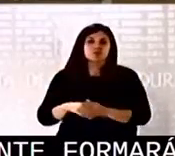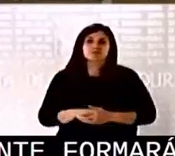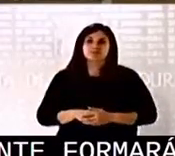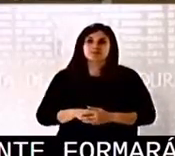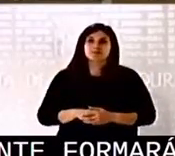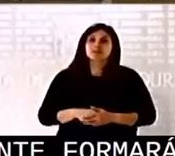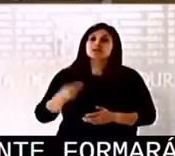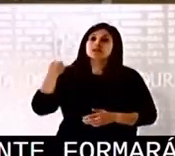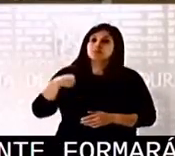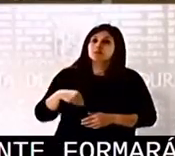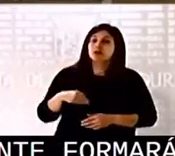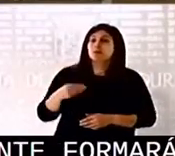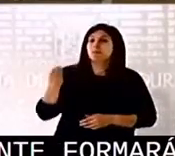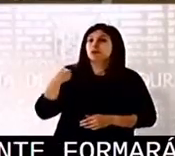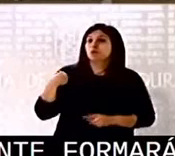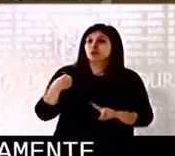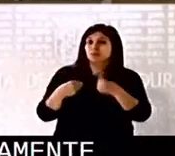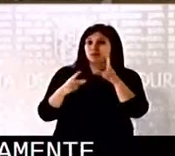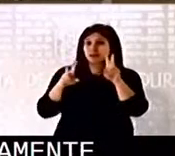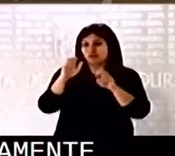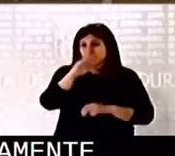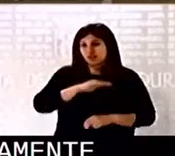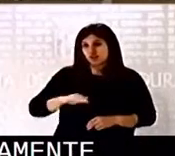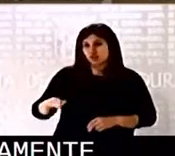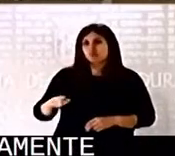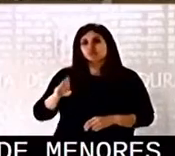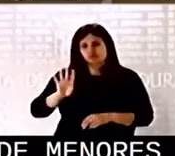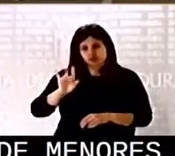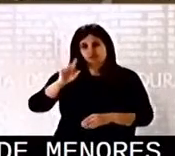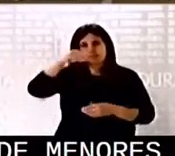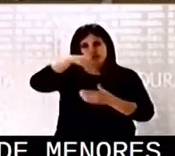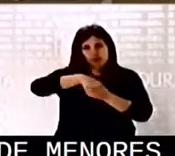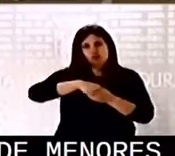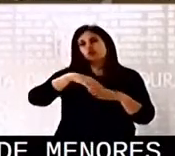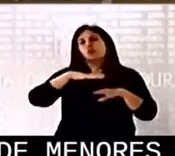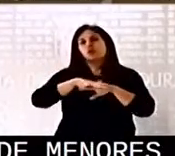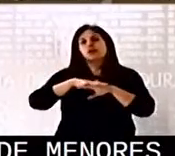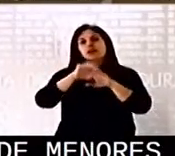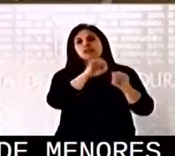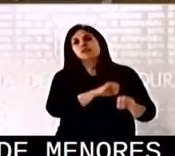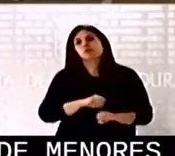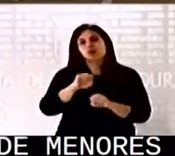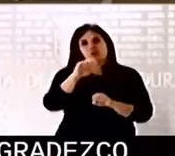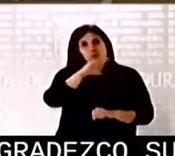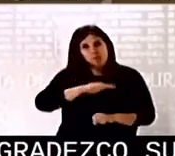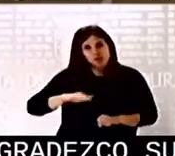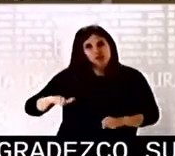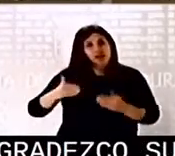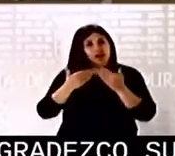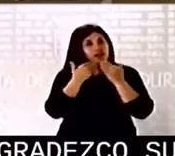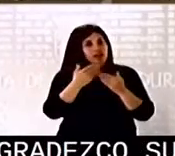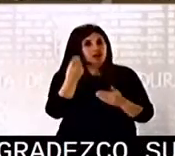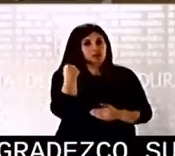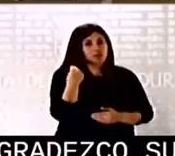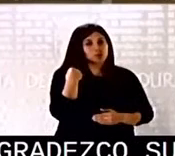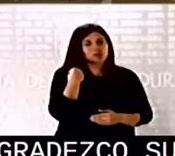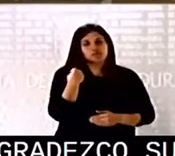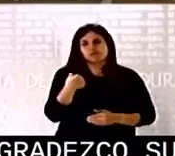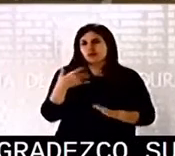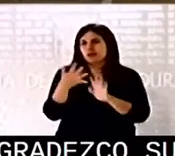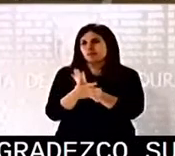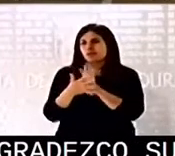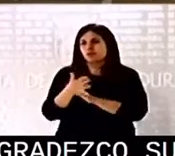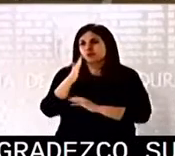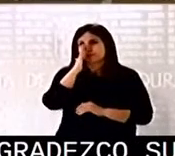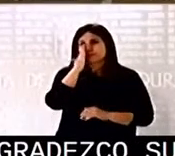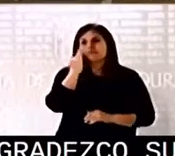protección de menores. Debo especificar en este sentido, y le agradezco su pregunta, porque los menores que vienen